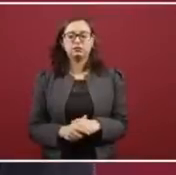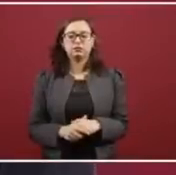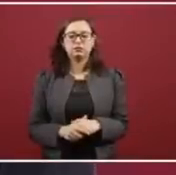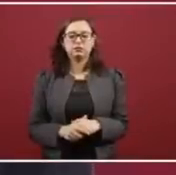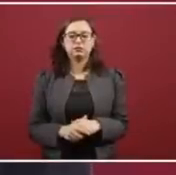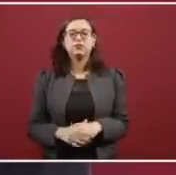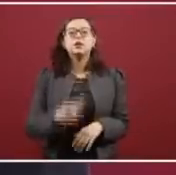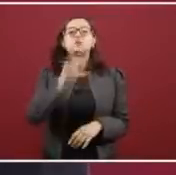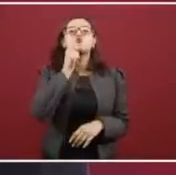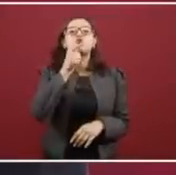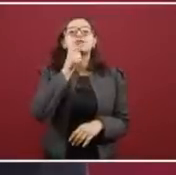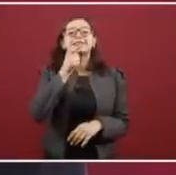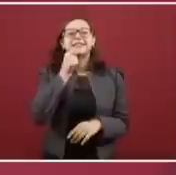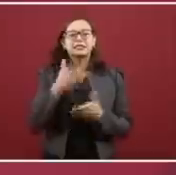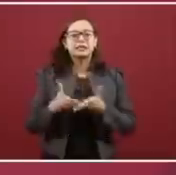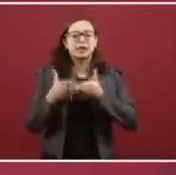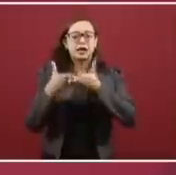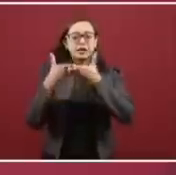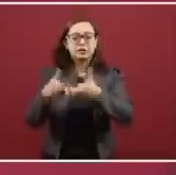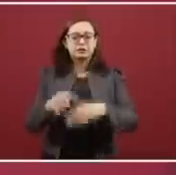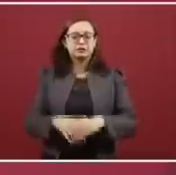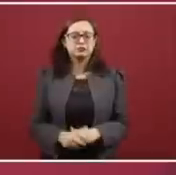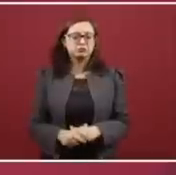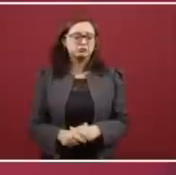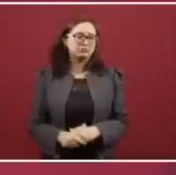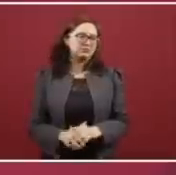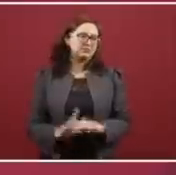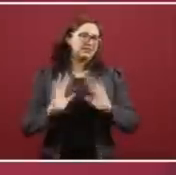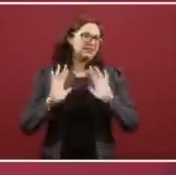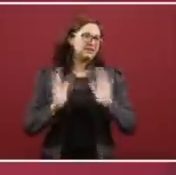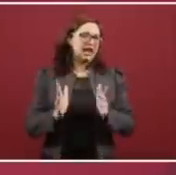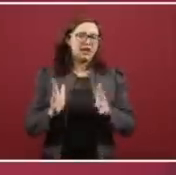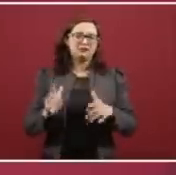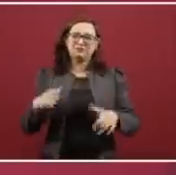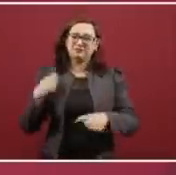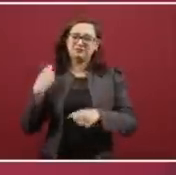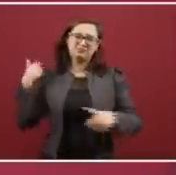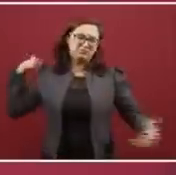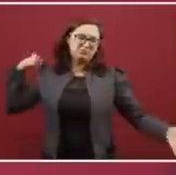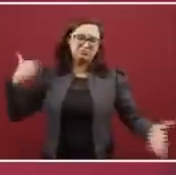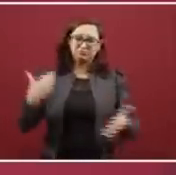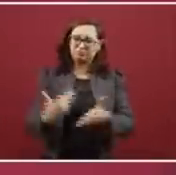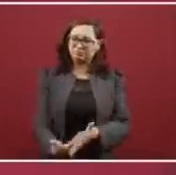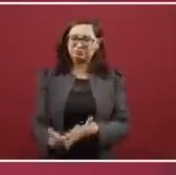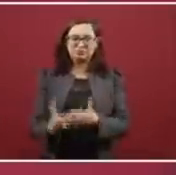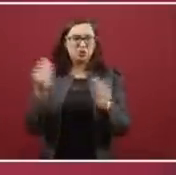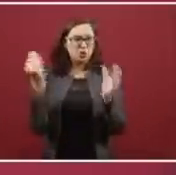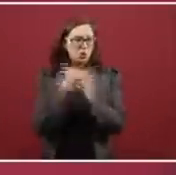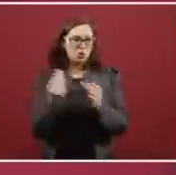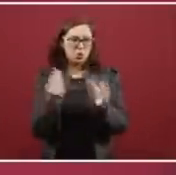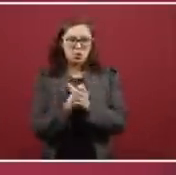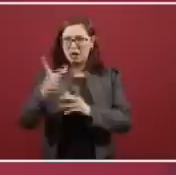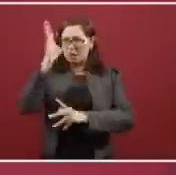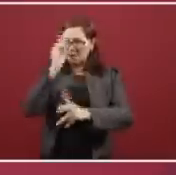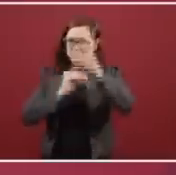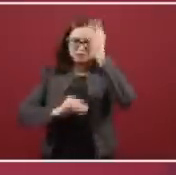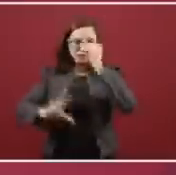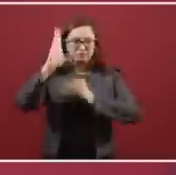y policías navales que ya tienen una formación una capacitación